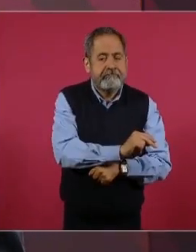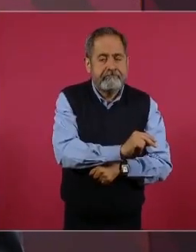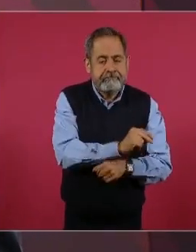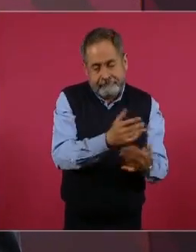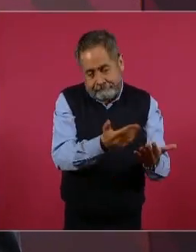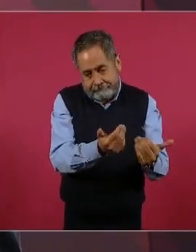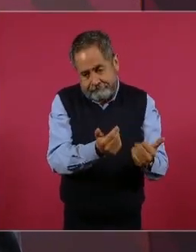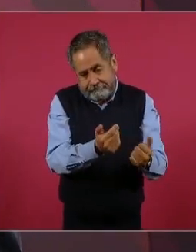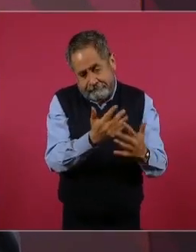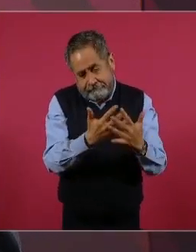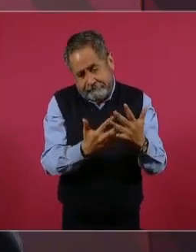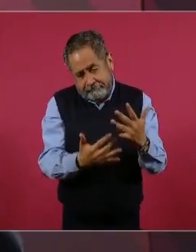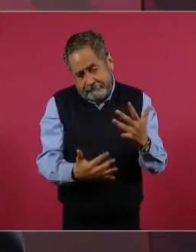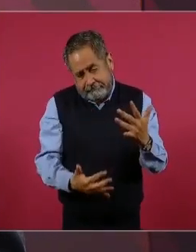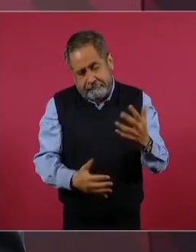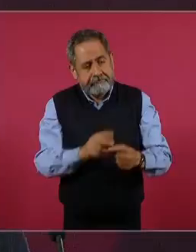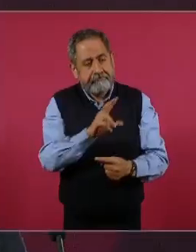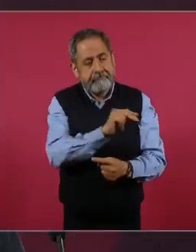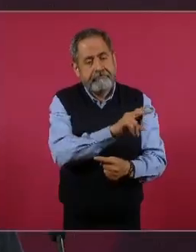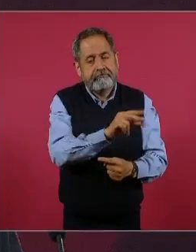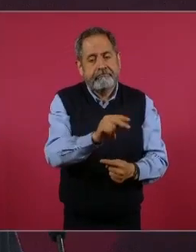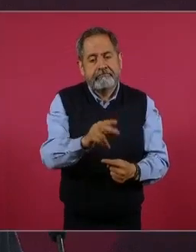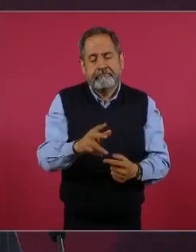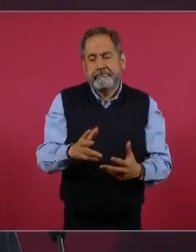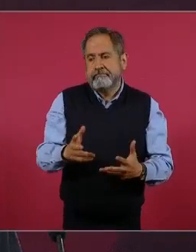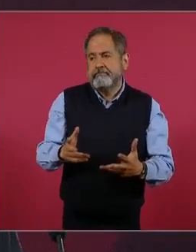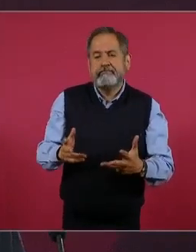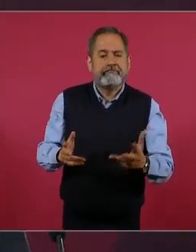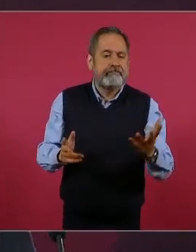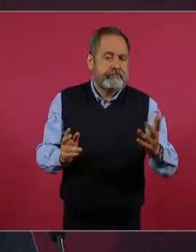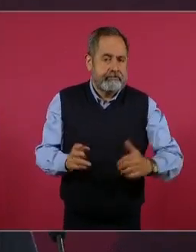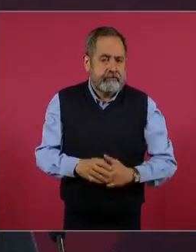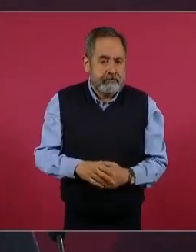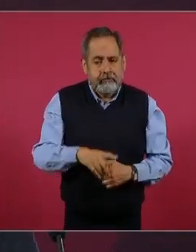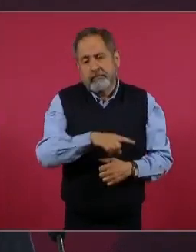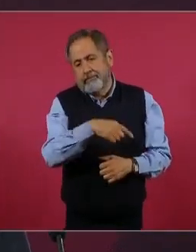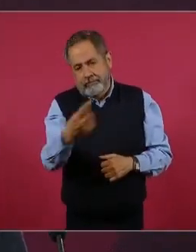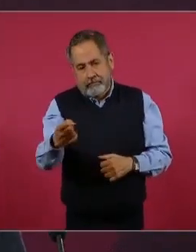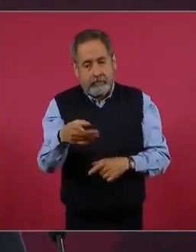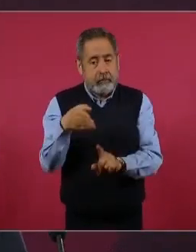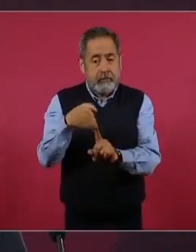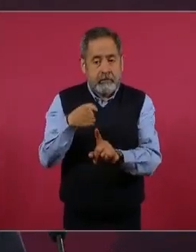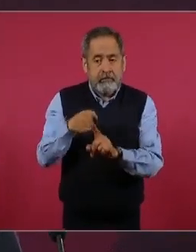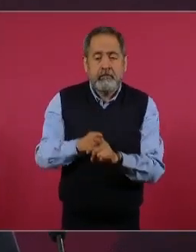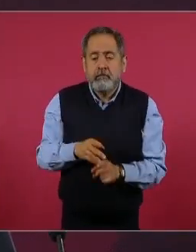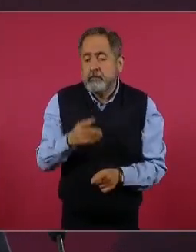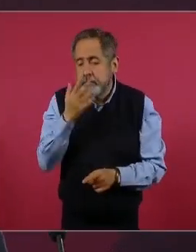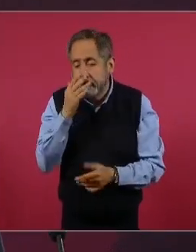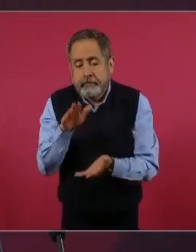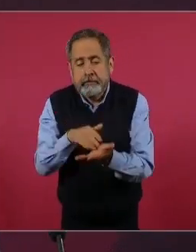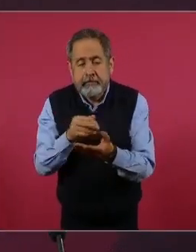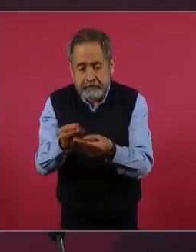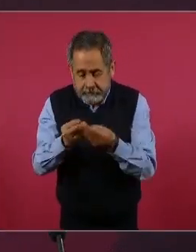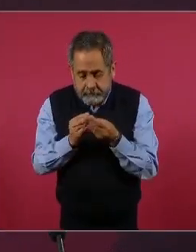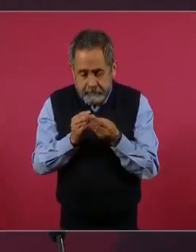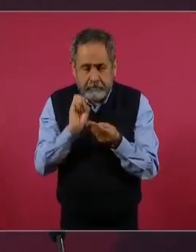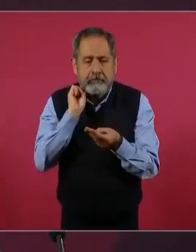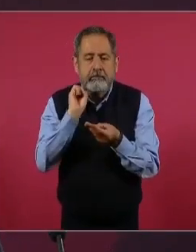requisitos habidos y por haber, y a la predilecta les